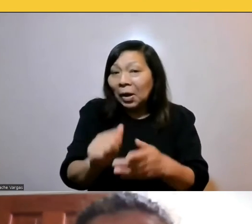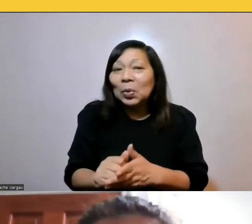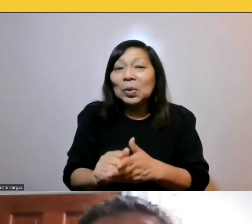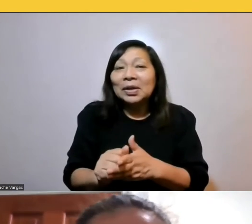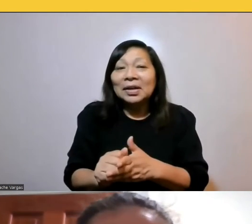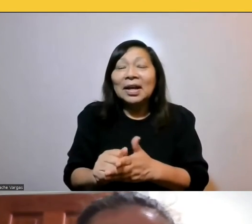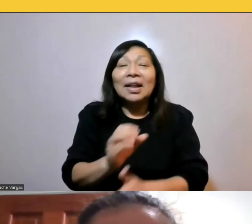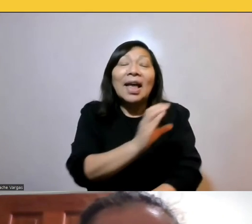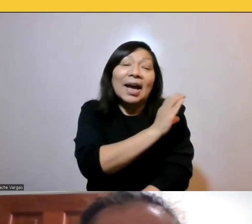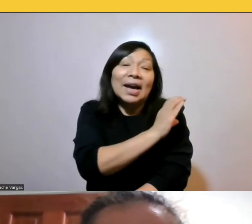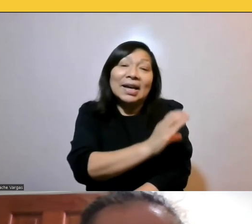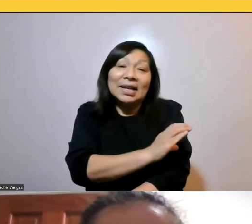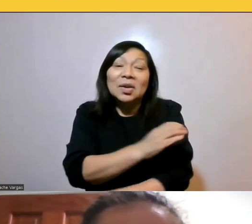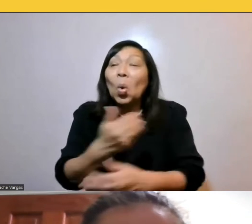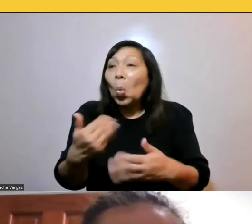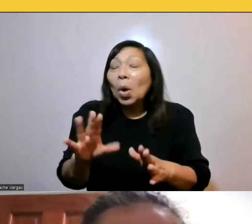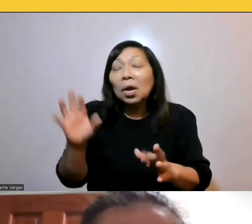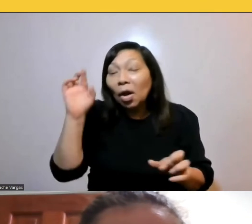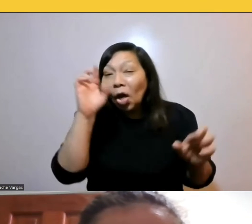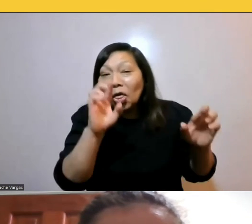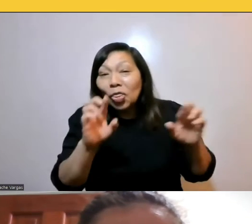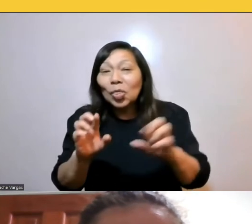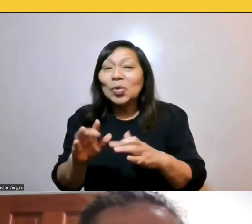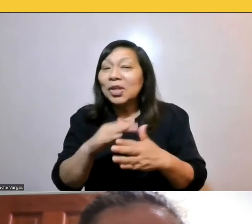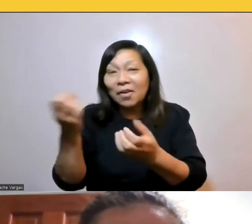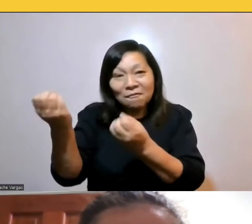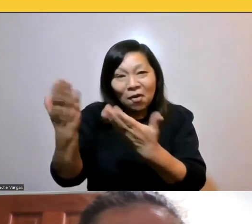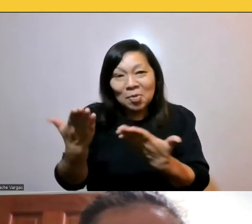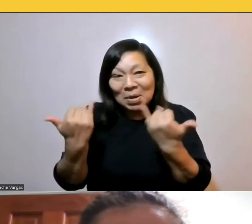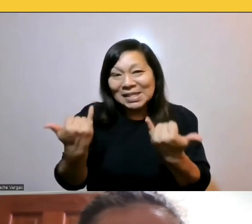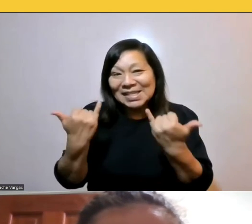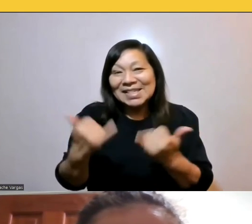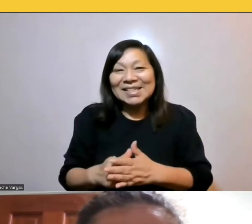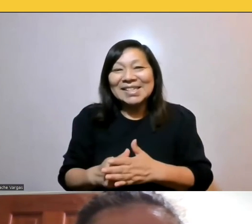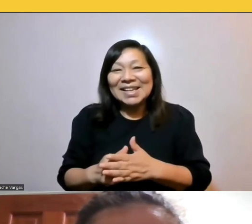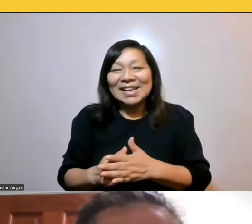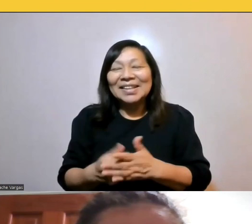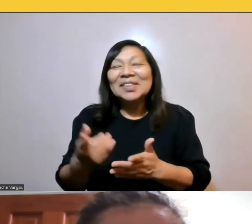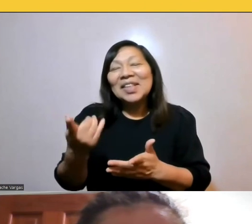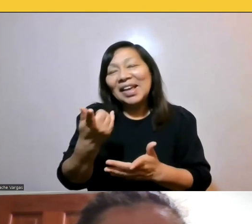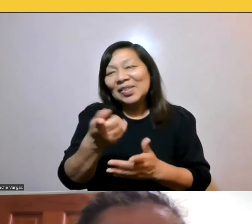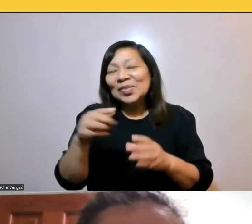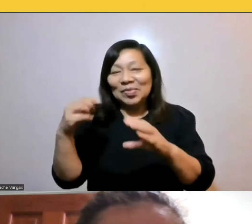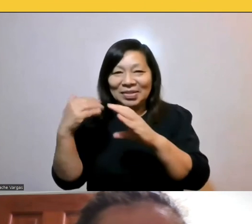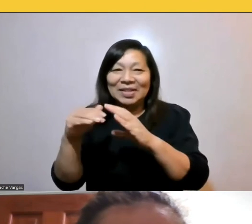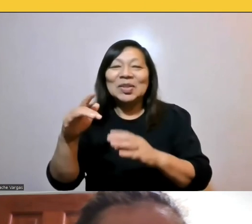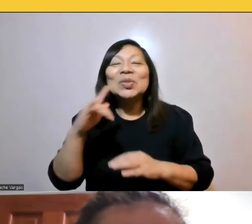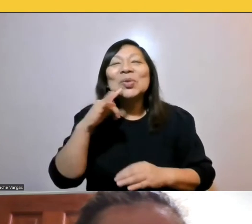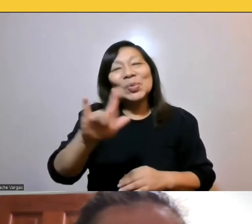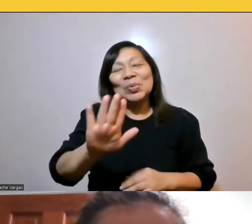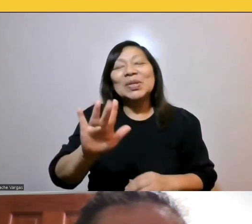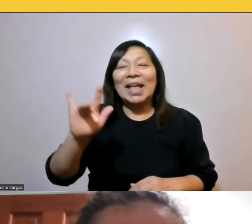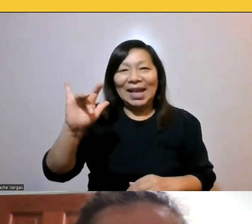de la clínica y para cualquier duda y toda esta información que compartimos a través de la cuenta de Instagram. Muchas gracias,